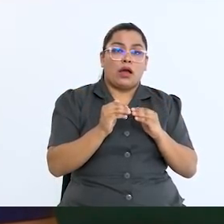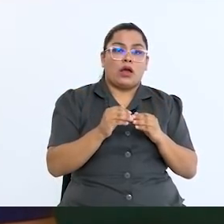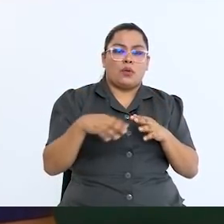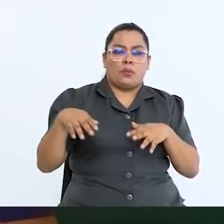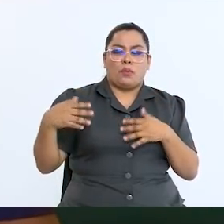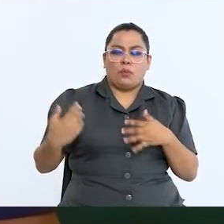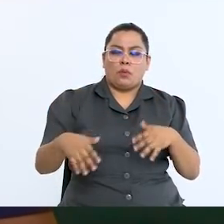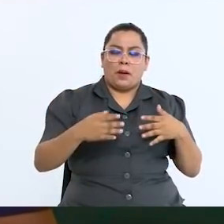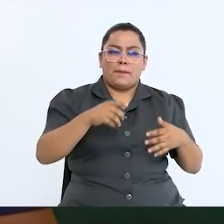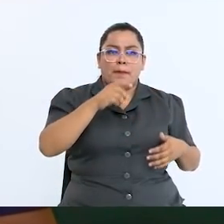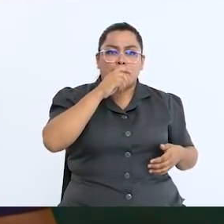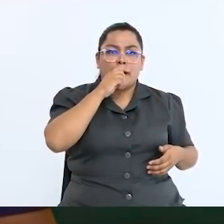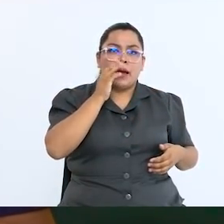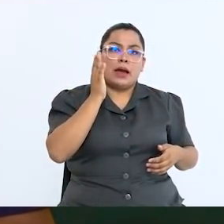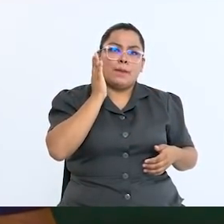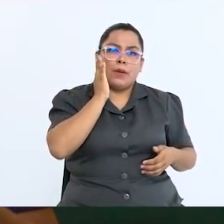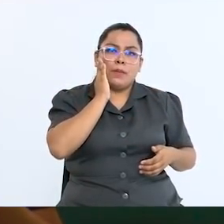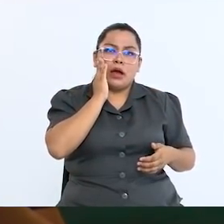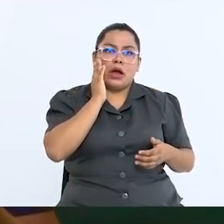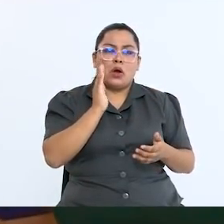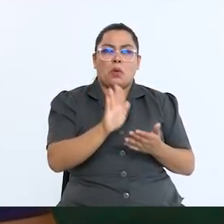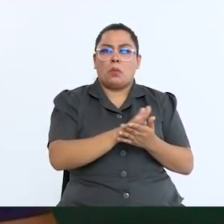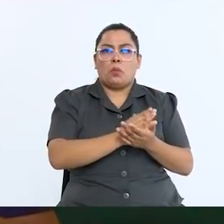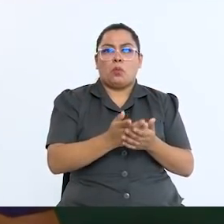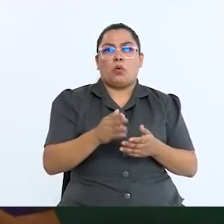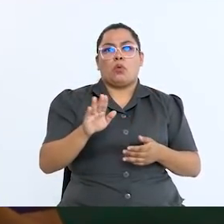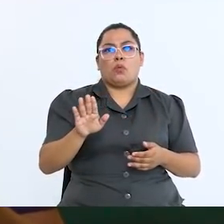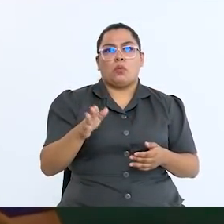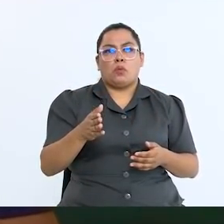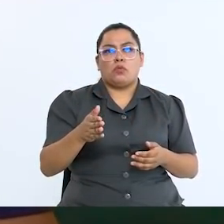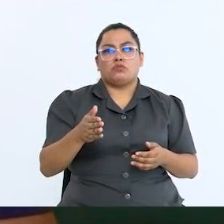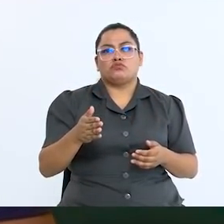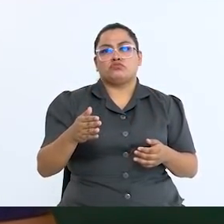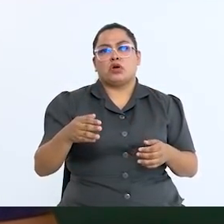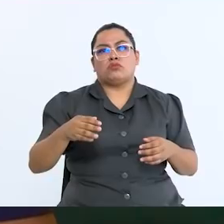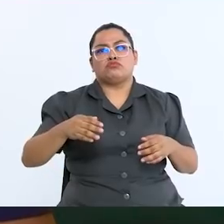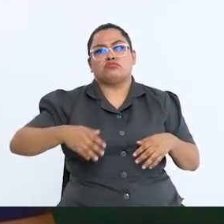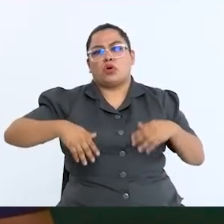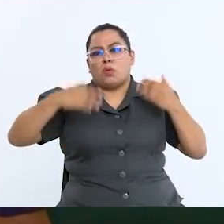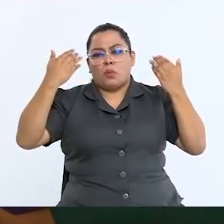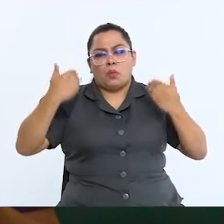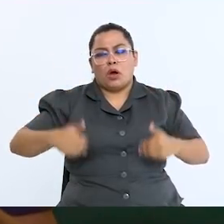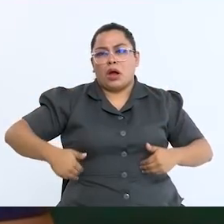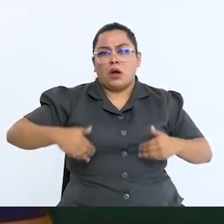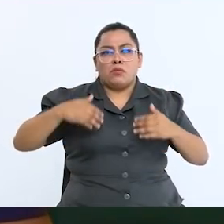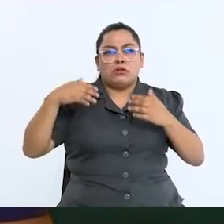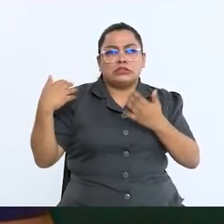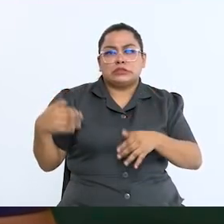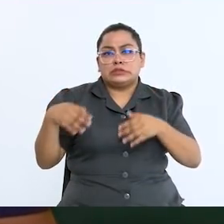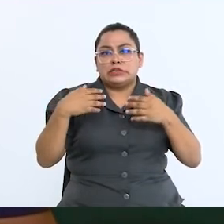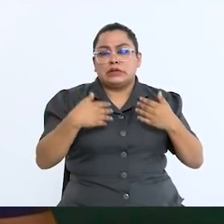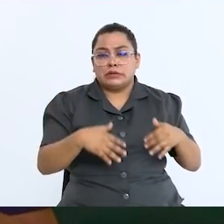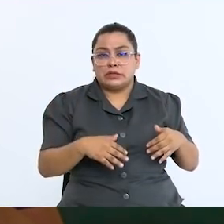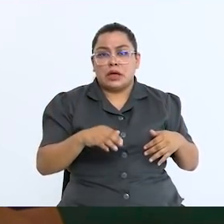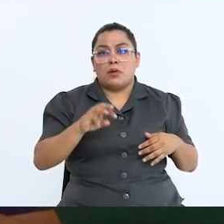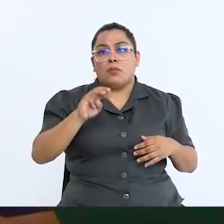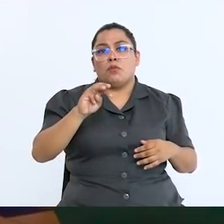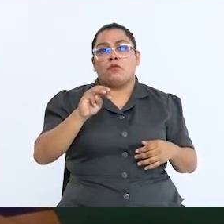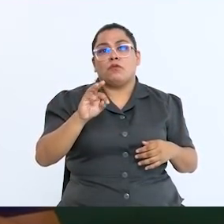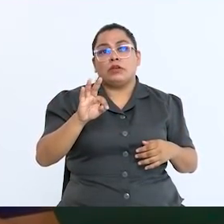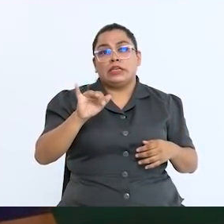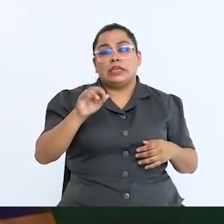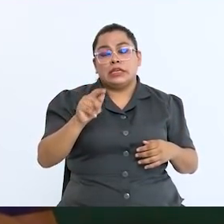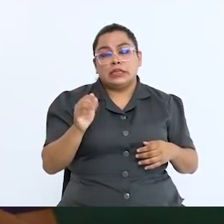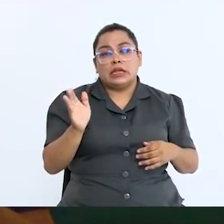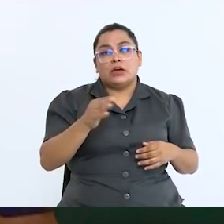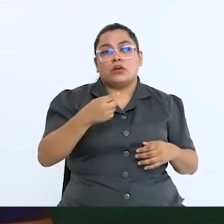eso, a través de los juegos con sus pares y la socialización, utilizan su motricidad fina, su motricidad gruesa, pero exactamente